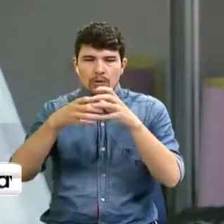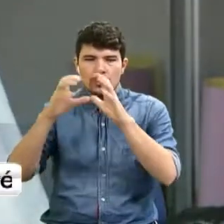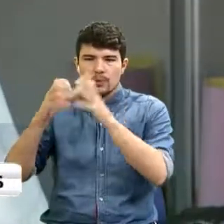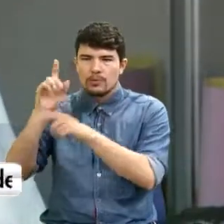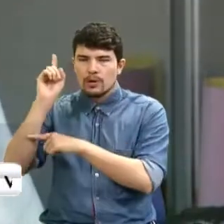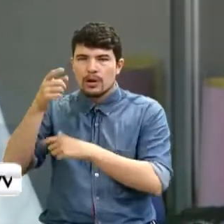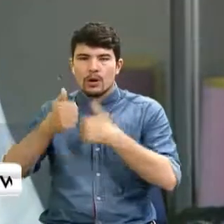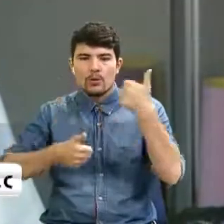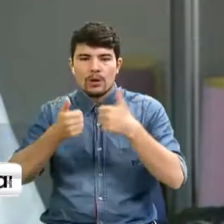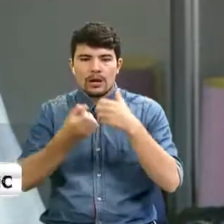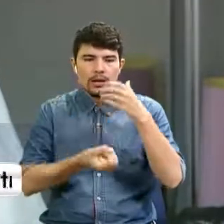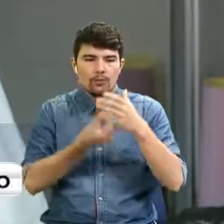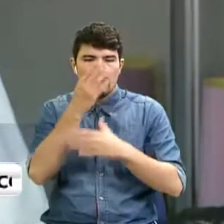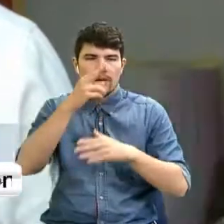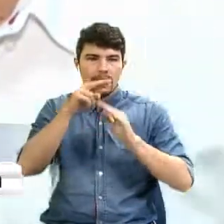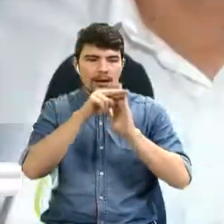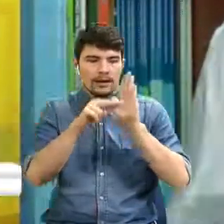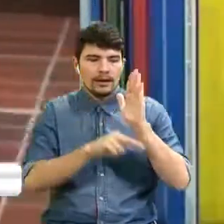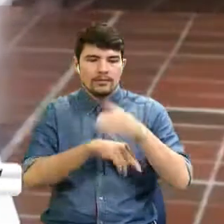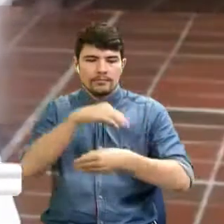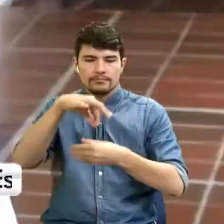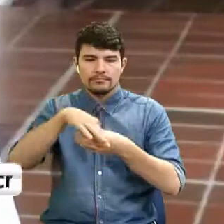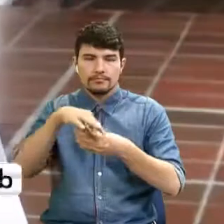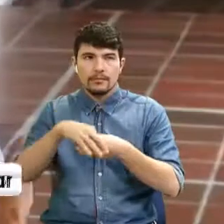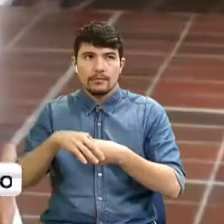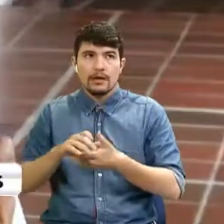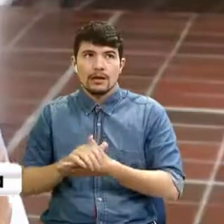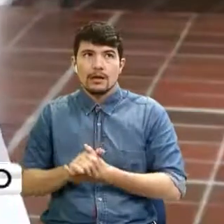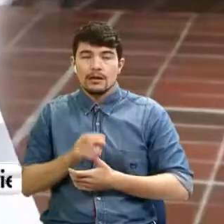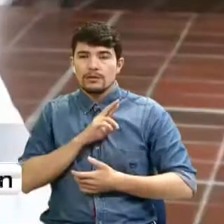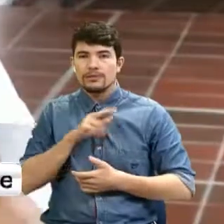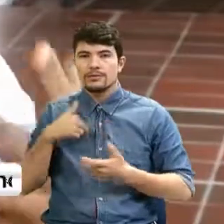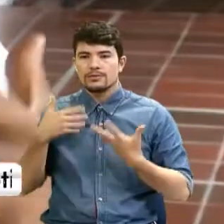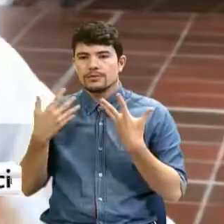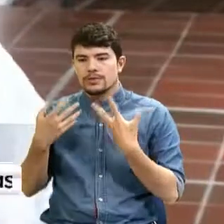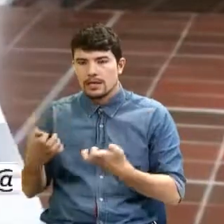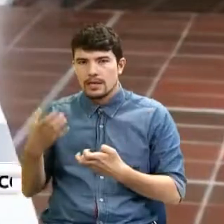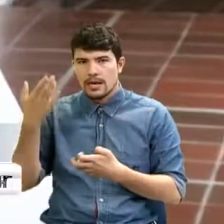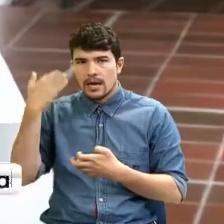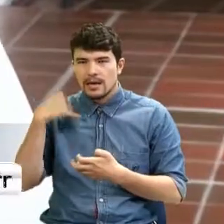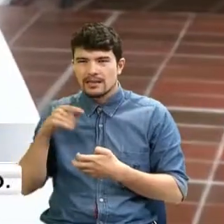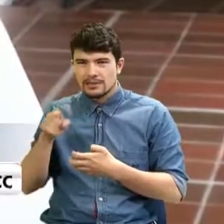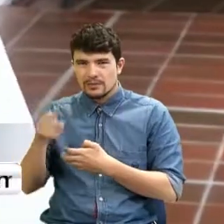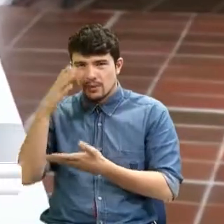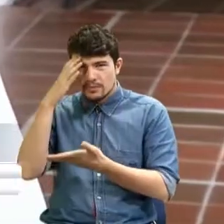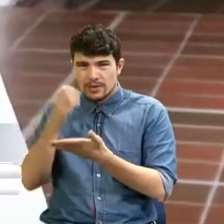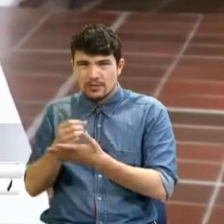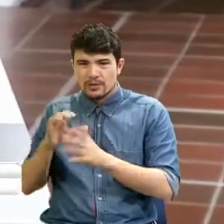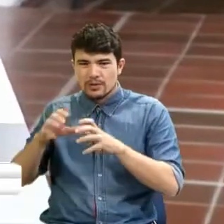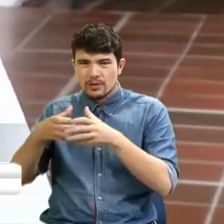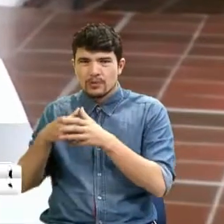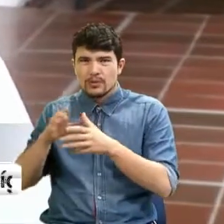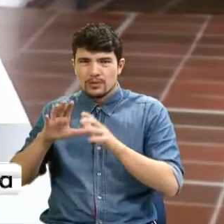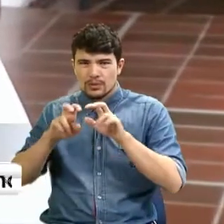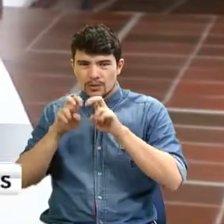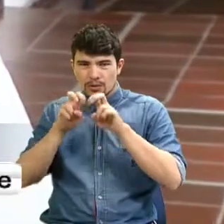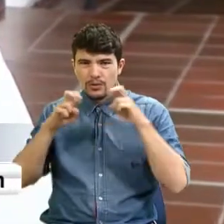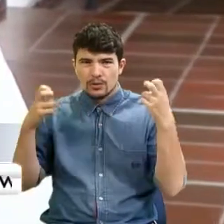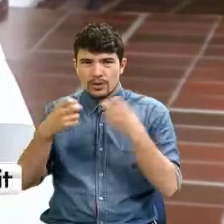cuáles son las nuevas reglas electorales hubiésemos querido como lo expresó la bancada en el congreso de la república